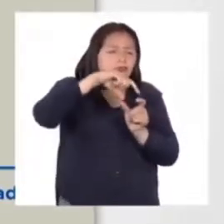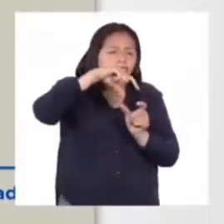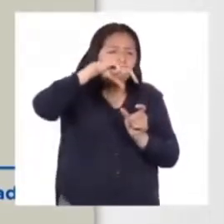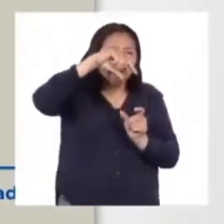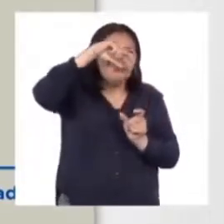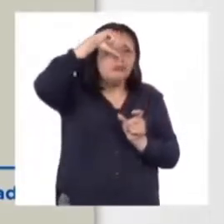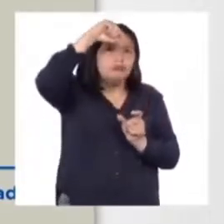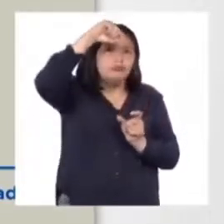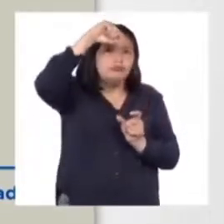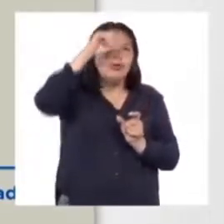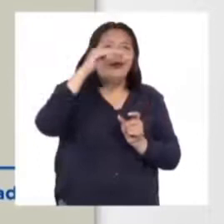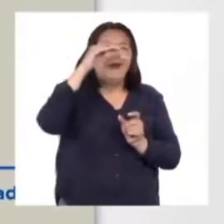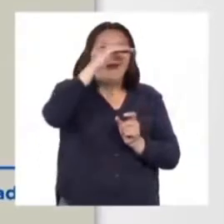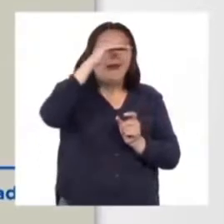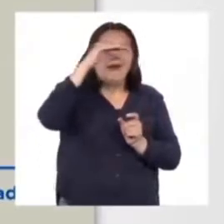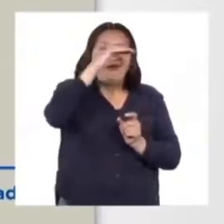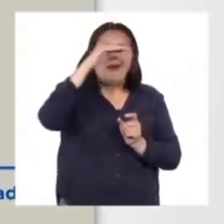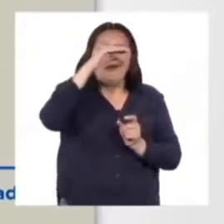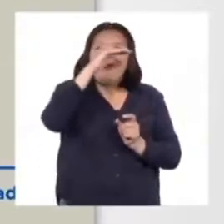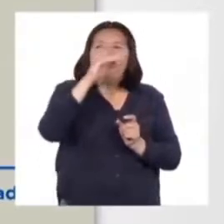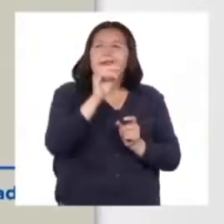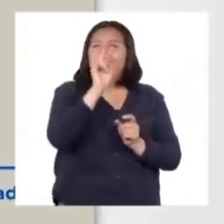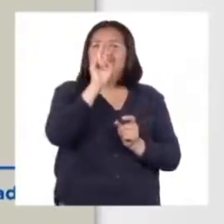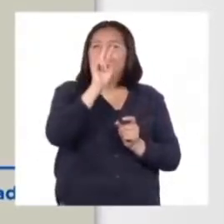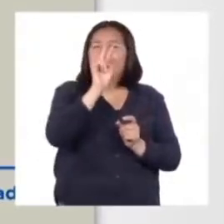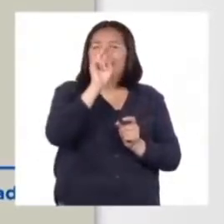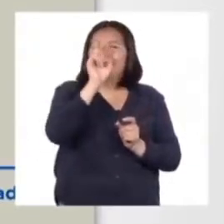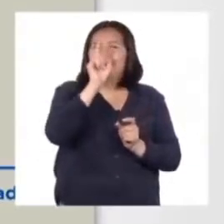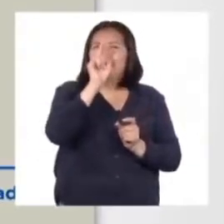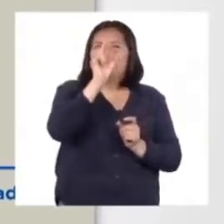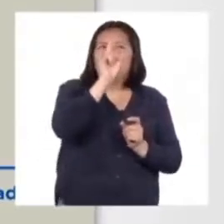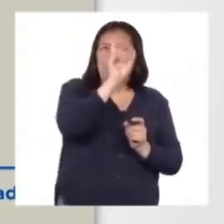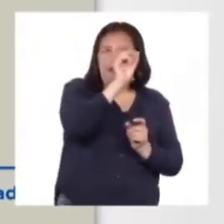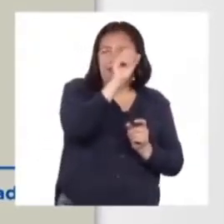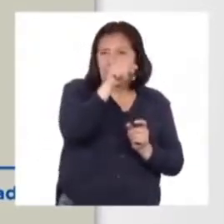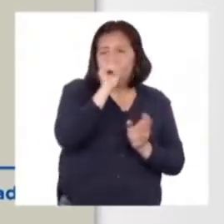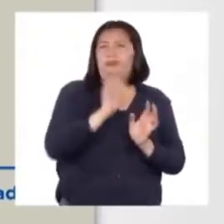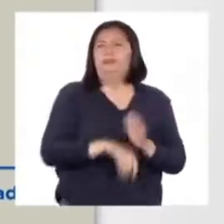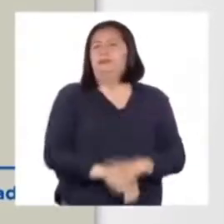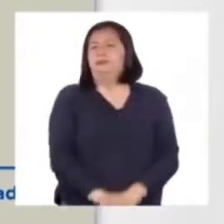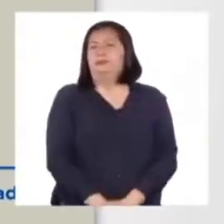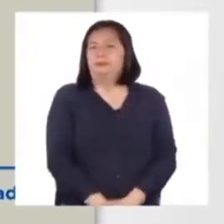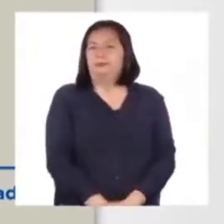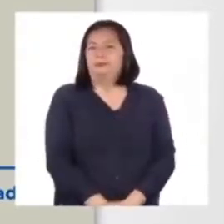la barra de anfibios a la altura exacta del número 120.